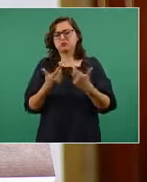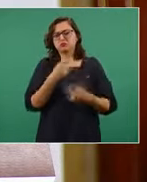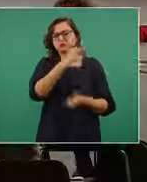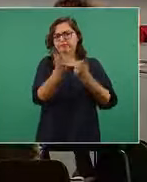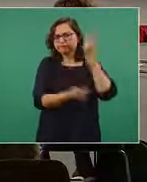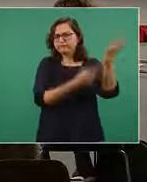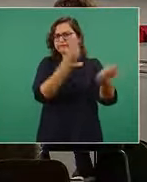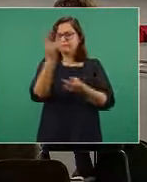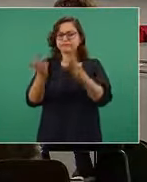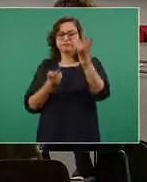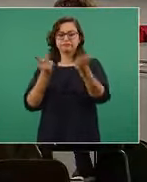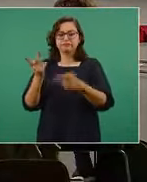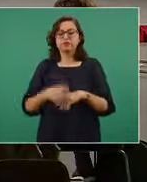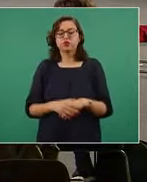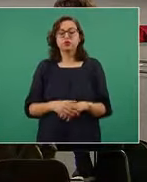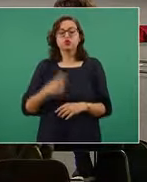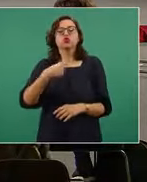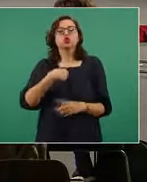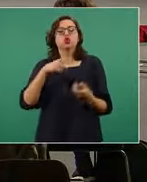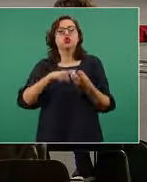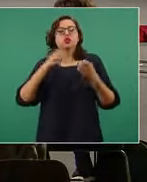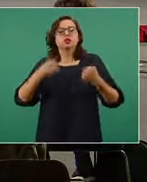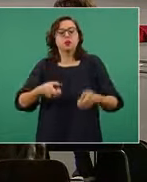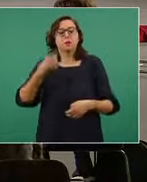Entonces, yo aparezco aquí.